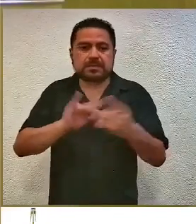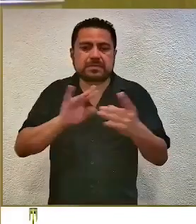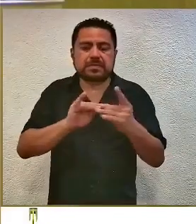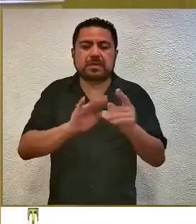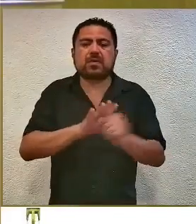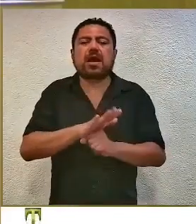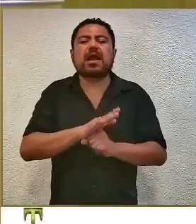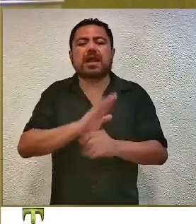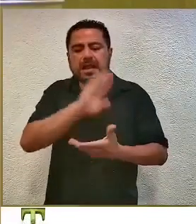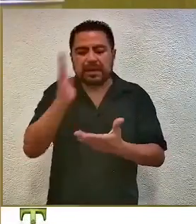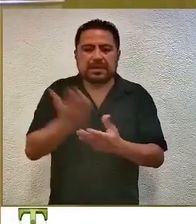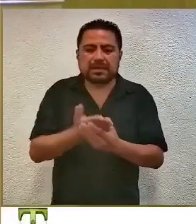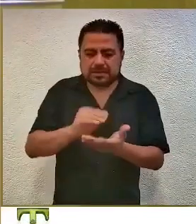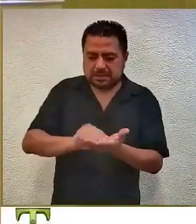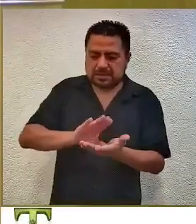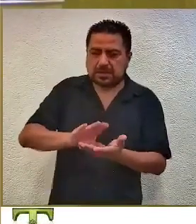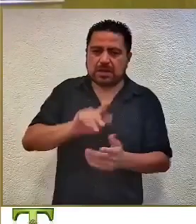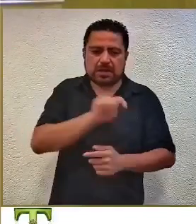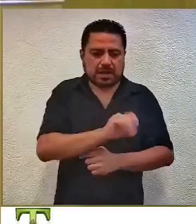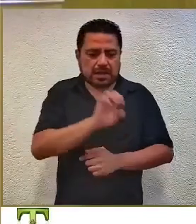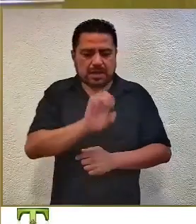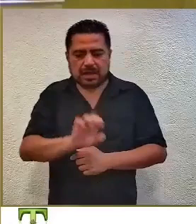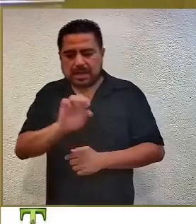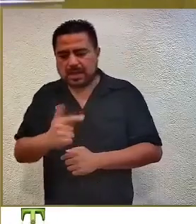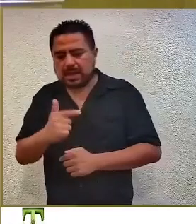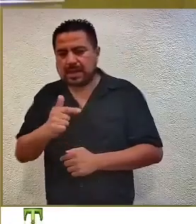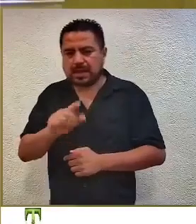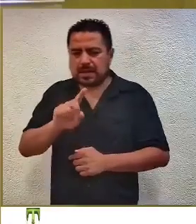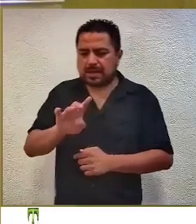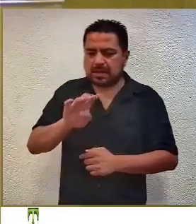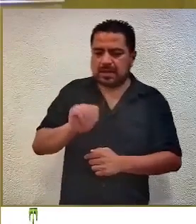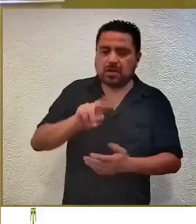resolución relativo al expediente número TE/GEC